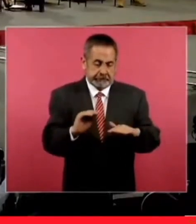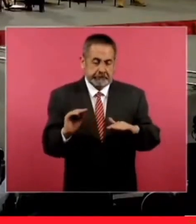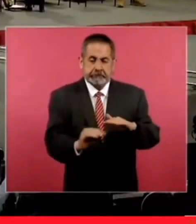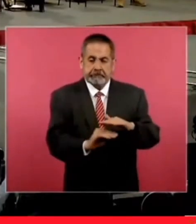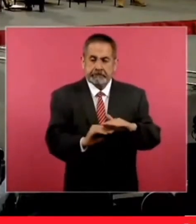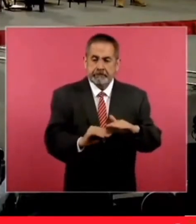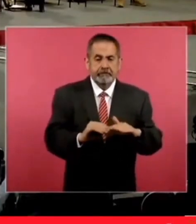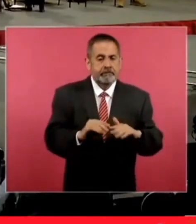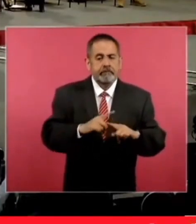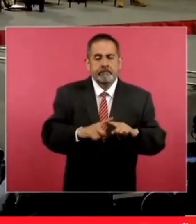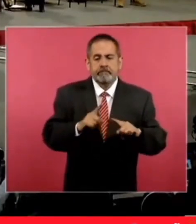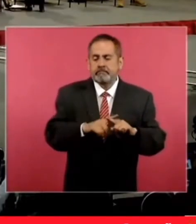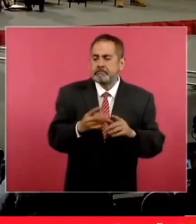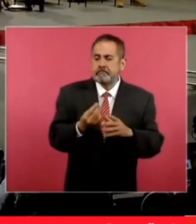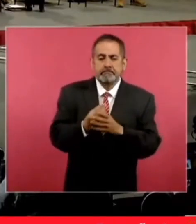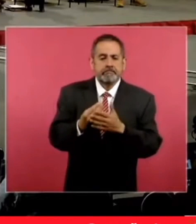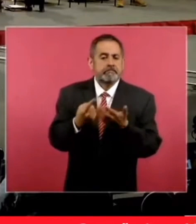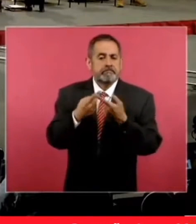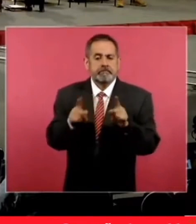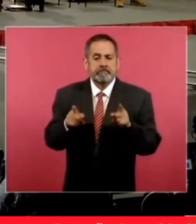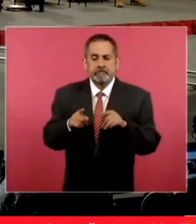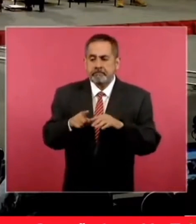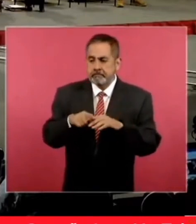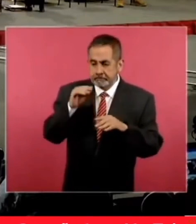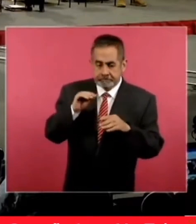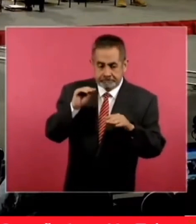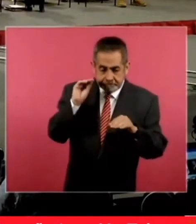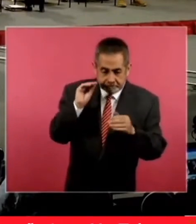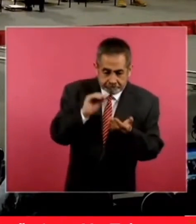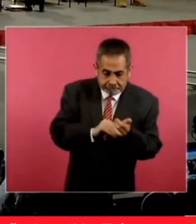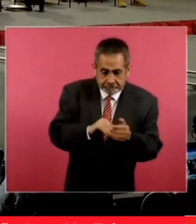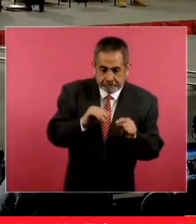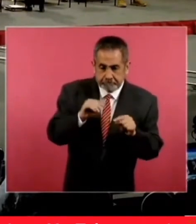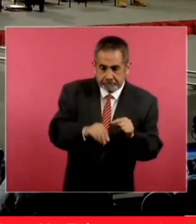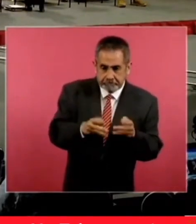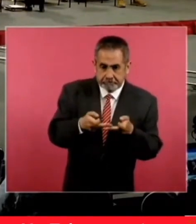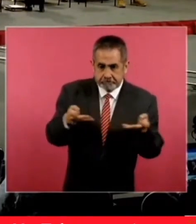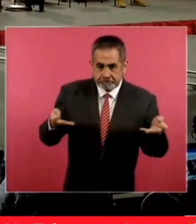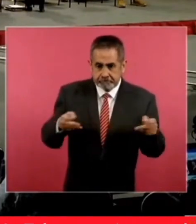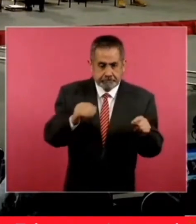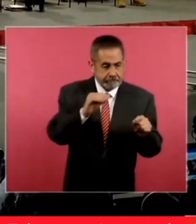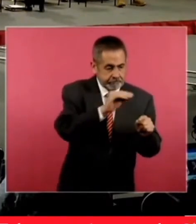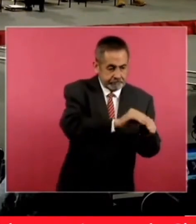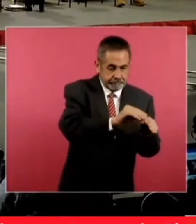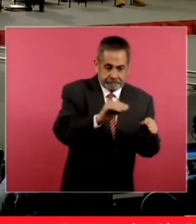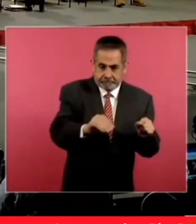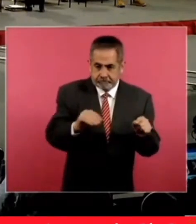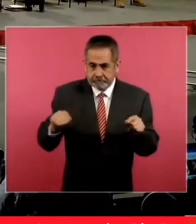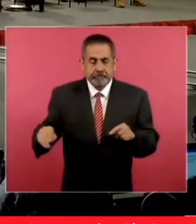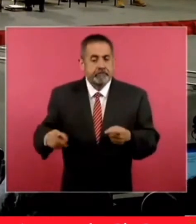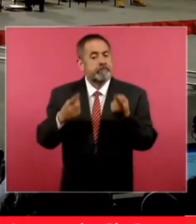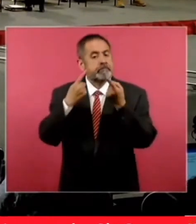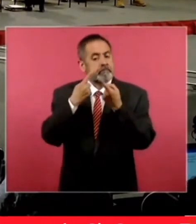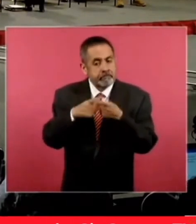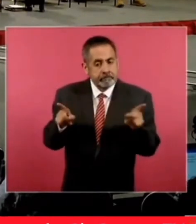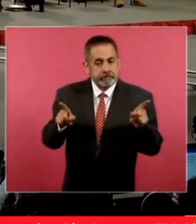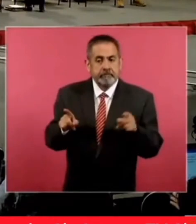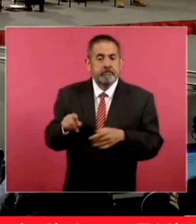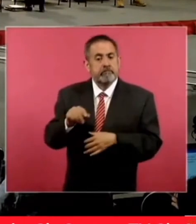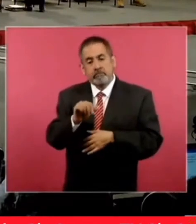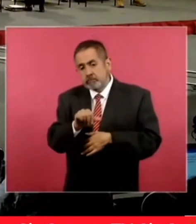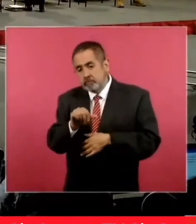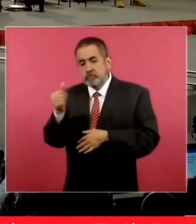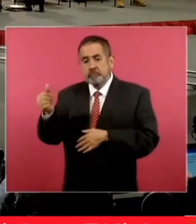de de Pues de de cubrir un área con estas Minas el artefacto exclusivo improvisado Este es de fabricación